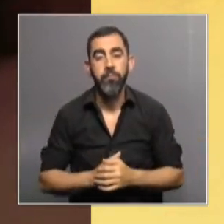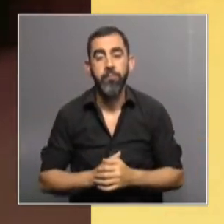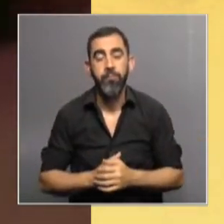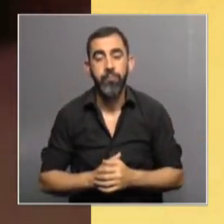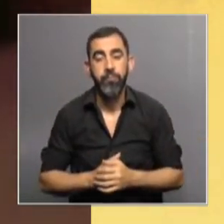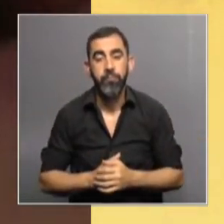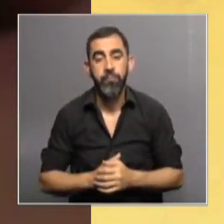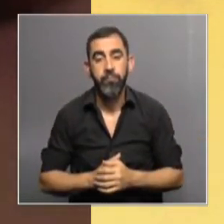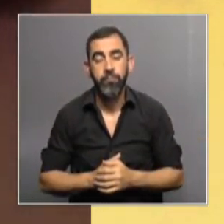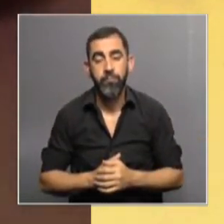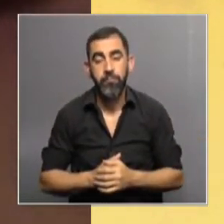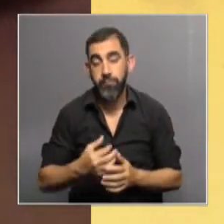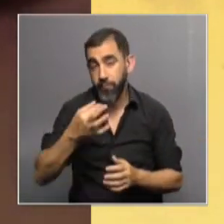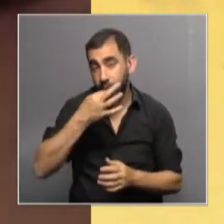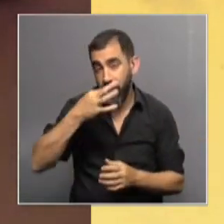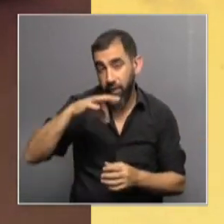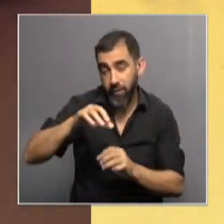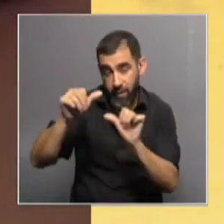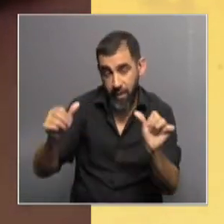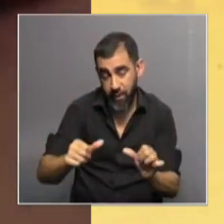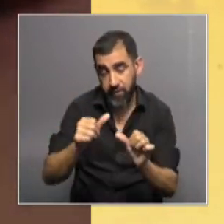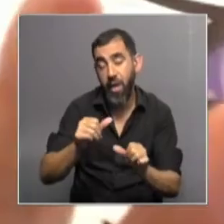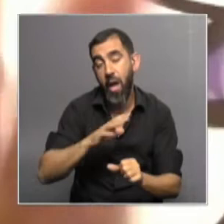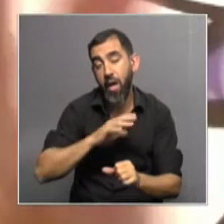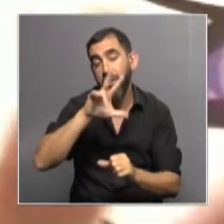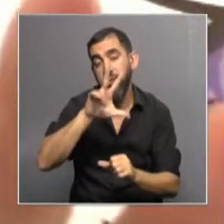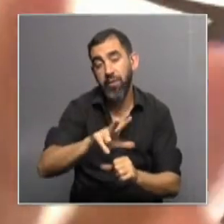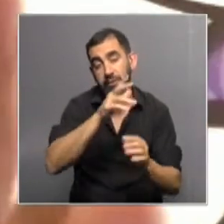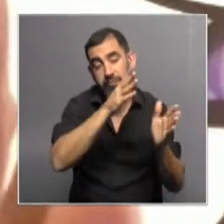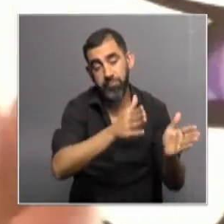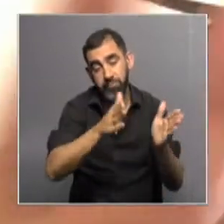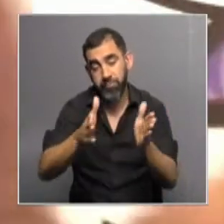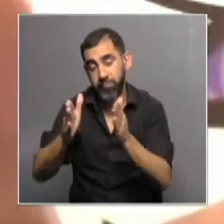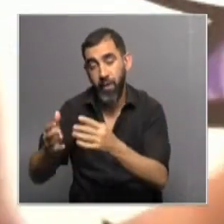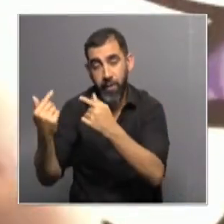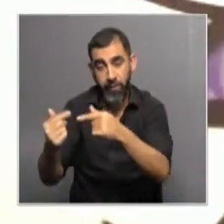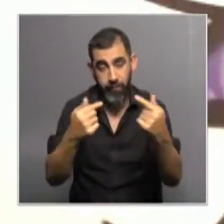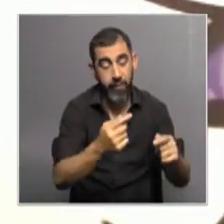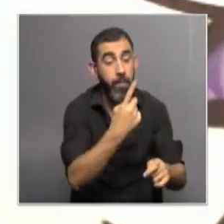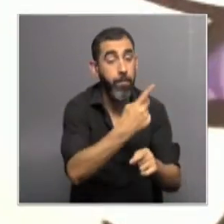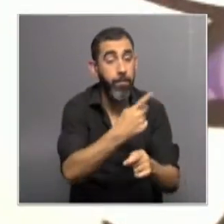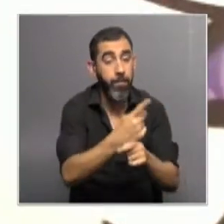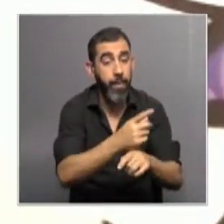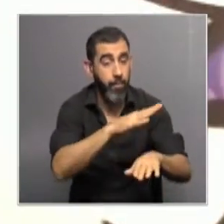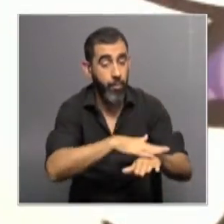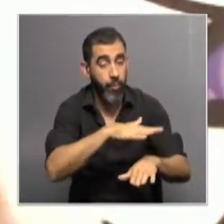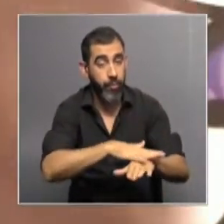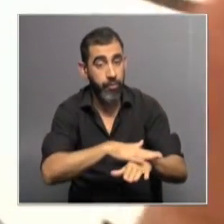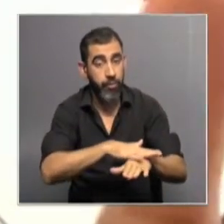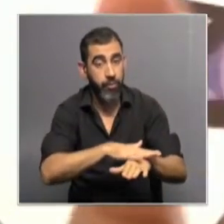El test de genera tiene tres partes distintas. La primera parte se queda sobre